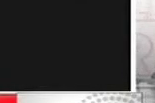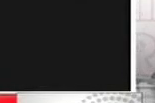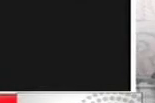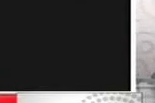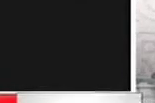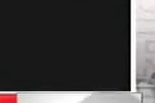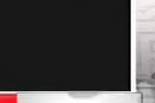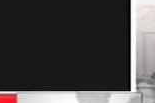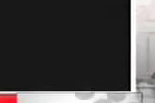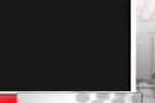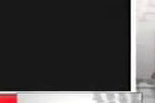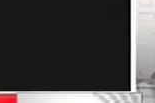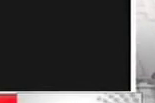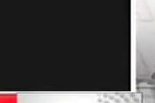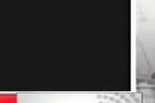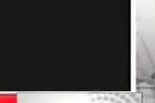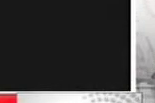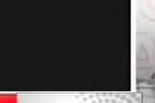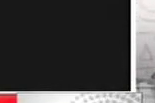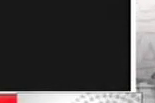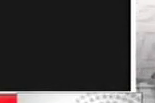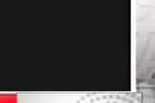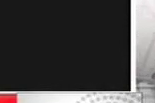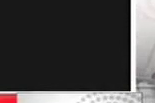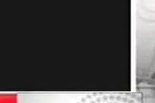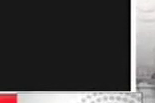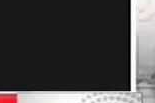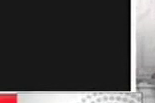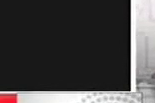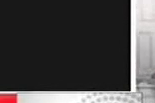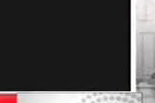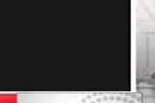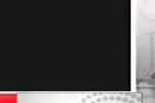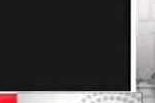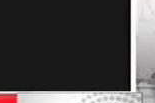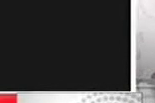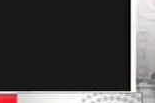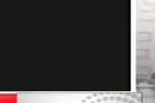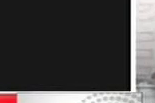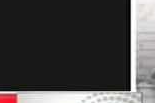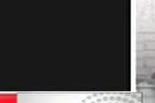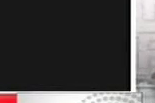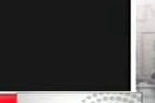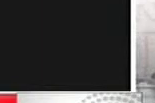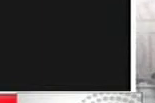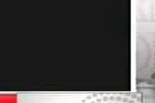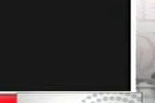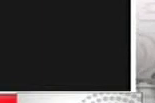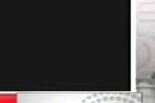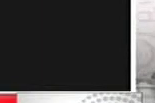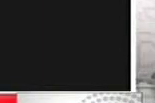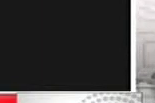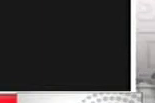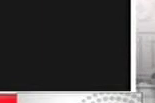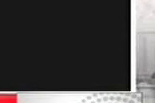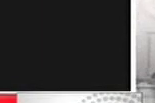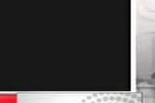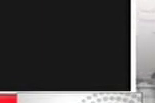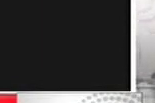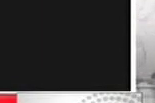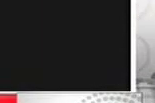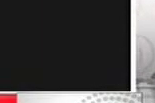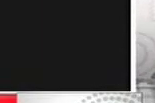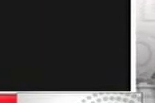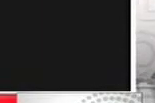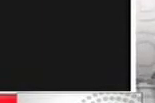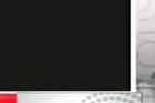vayamos ahora al avance físico, que termina siendo lo más importante para la población y que sé que también es de sumo interés para cada